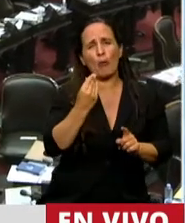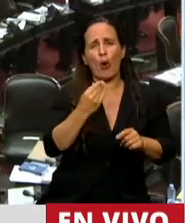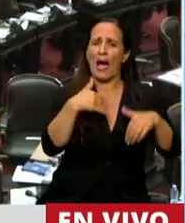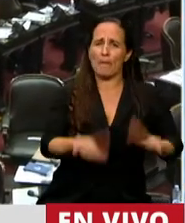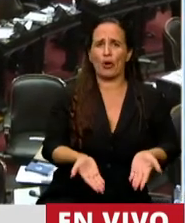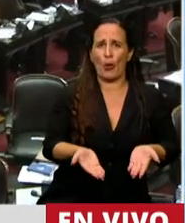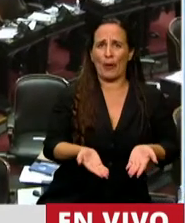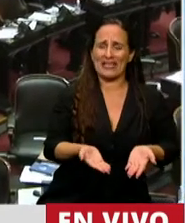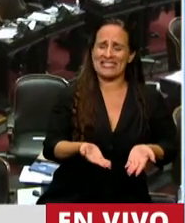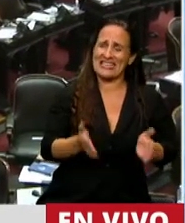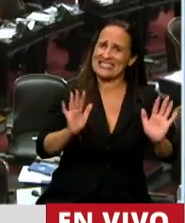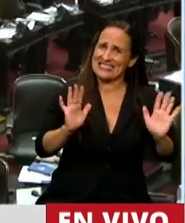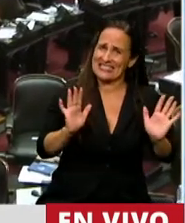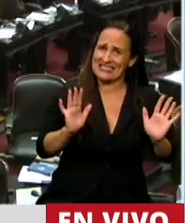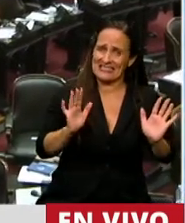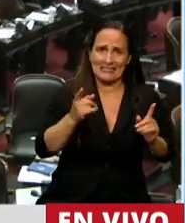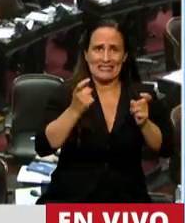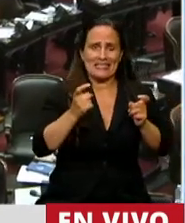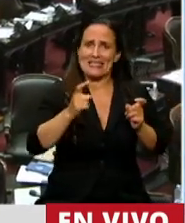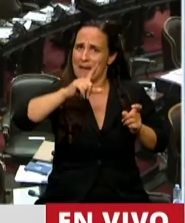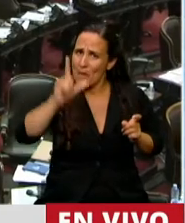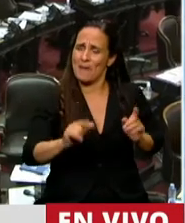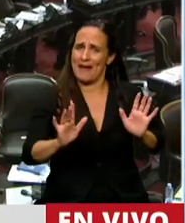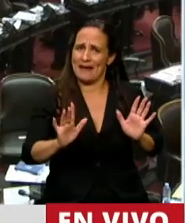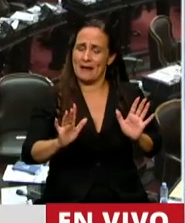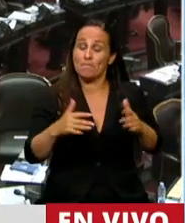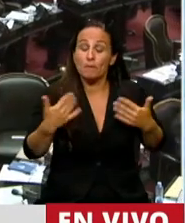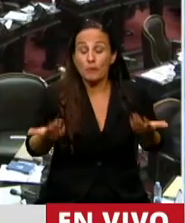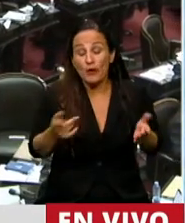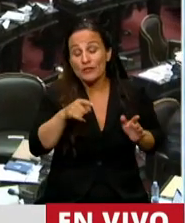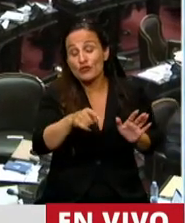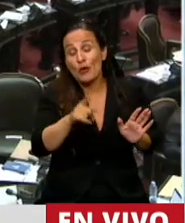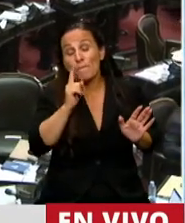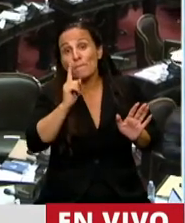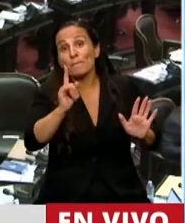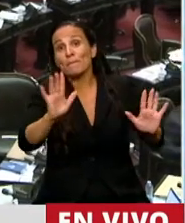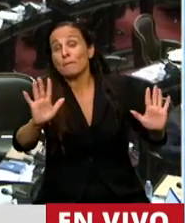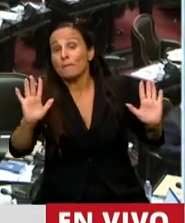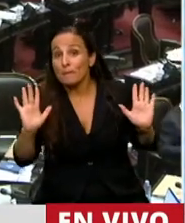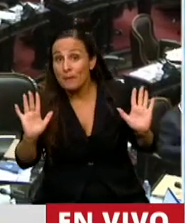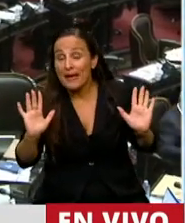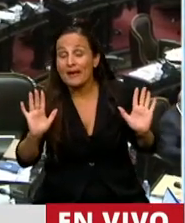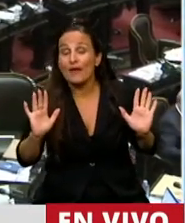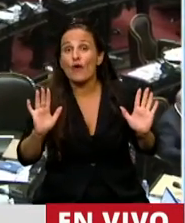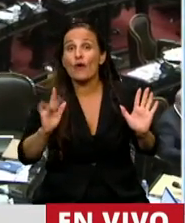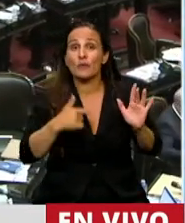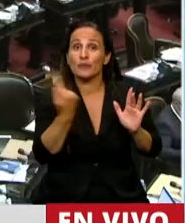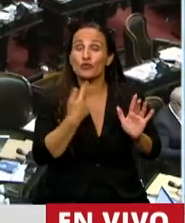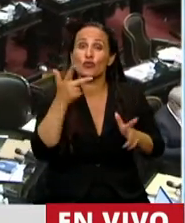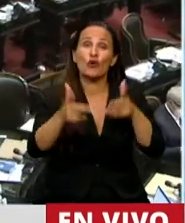tengan ningún resultado en materia agregada. Por lo tanto, estamos corriendo ese riesgo. Pero además, cuando hablamos